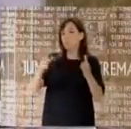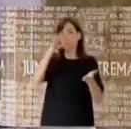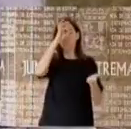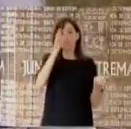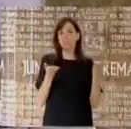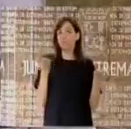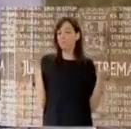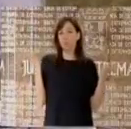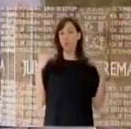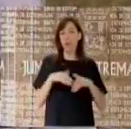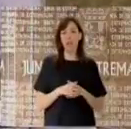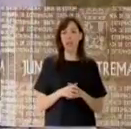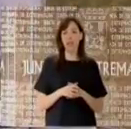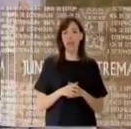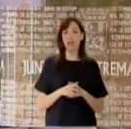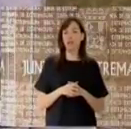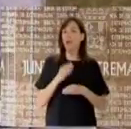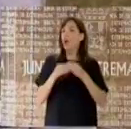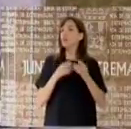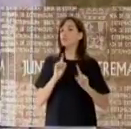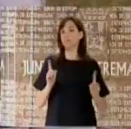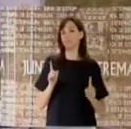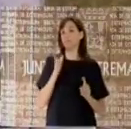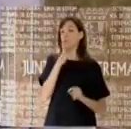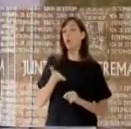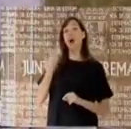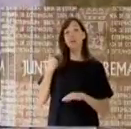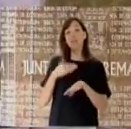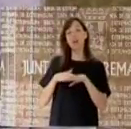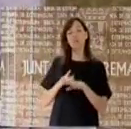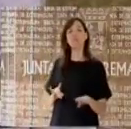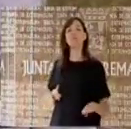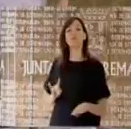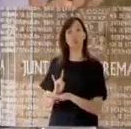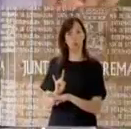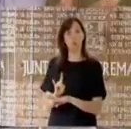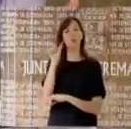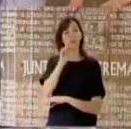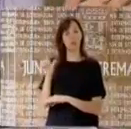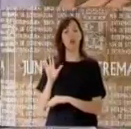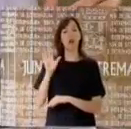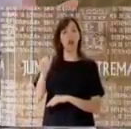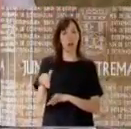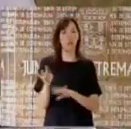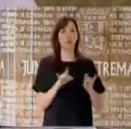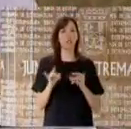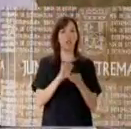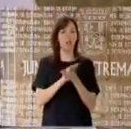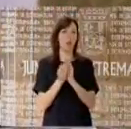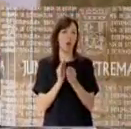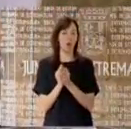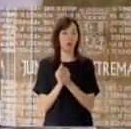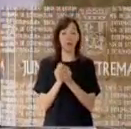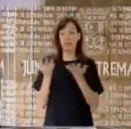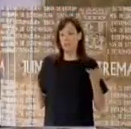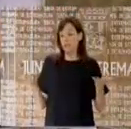Y no es que no se hubiera hecho, es que se había engañado a los regantes de Tierra de Barros. Frente a eso, toda una